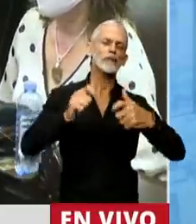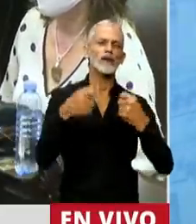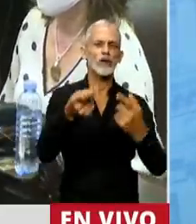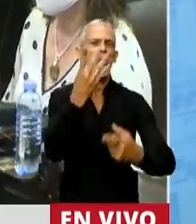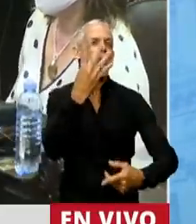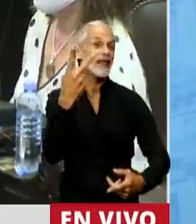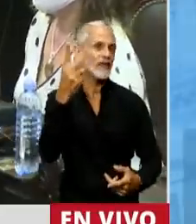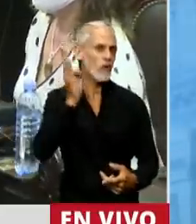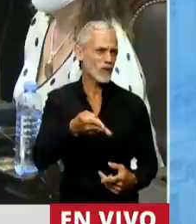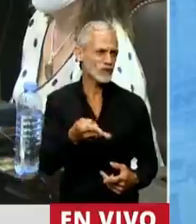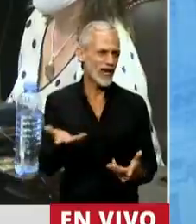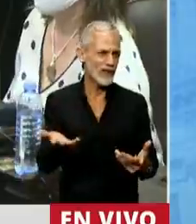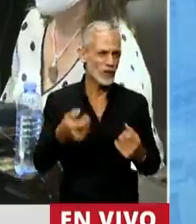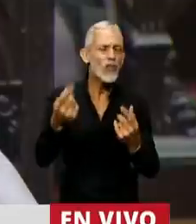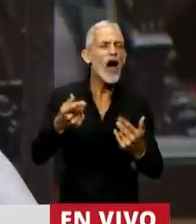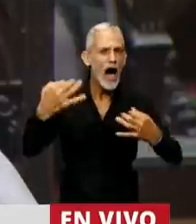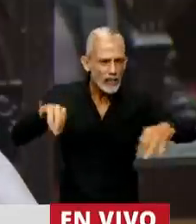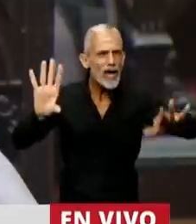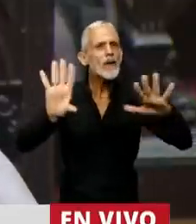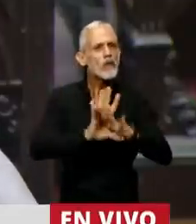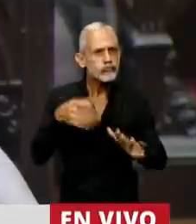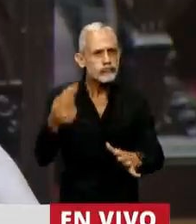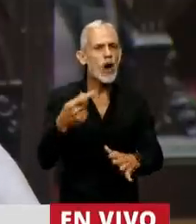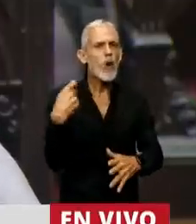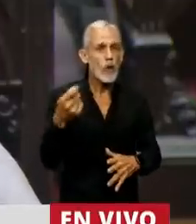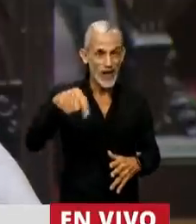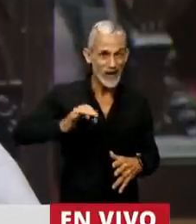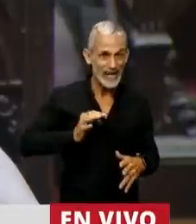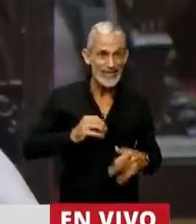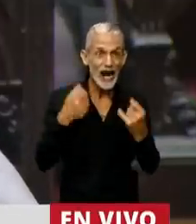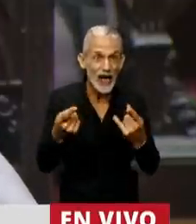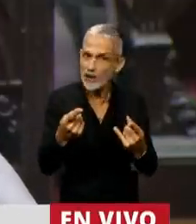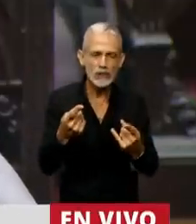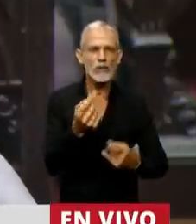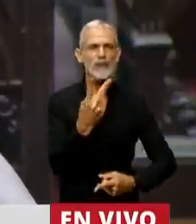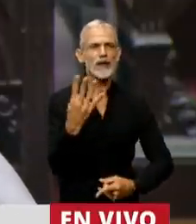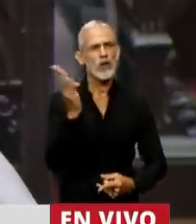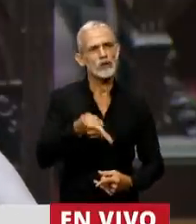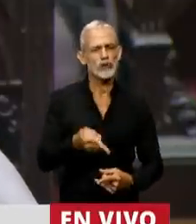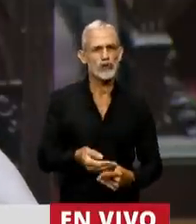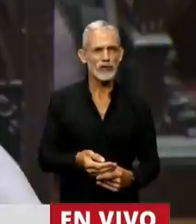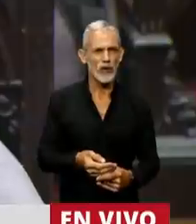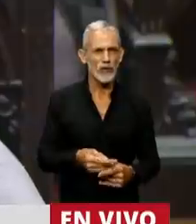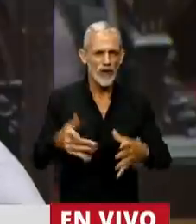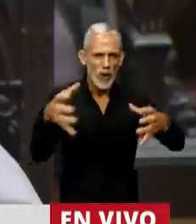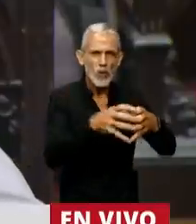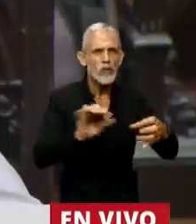del 42% que les correspondía a los jubilados este año, les dieron 24% a un grupo